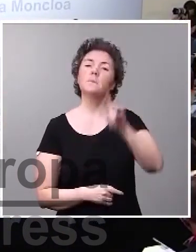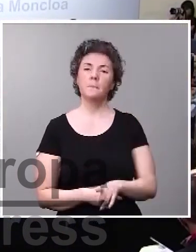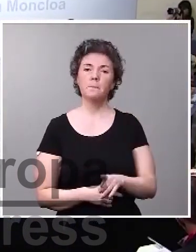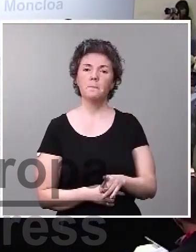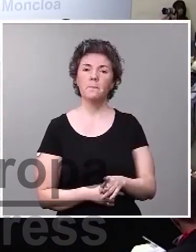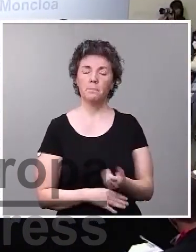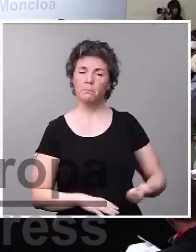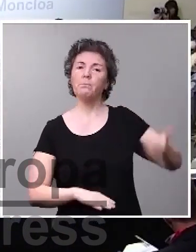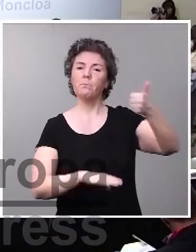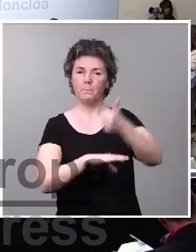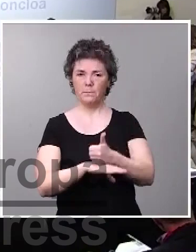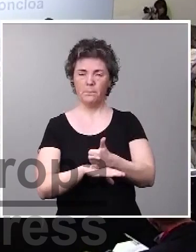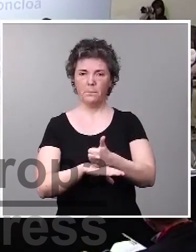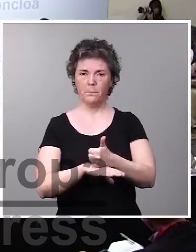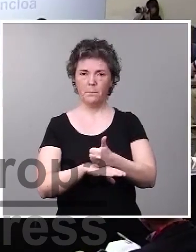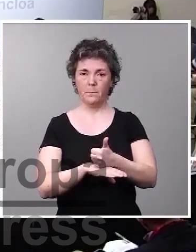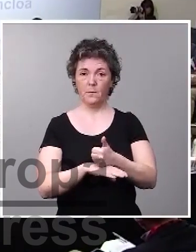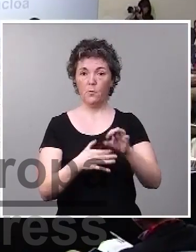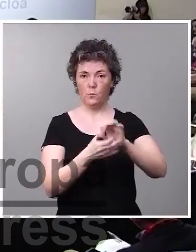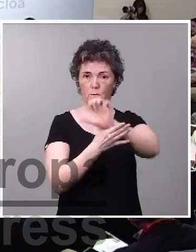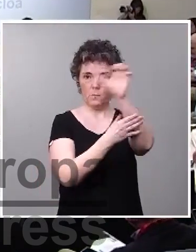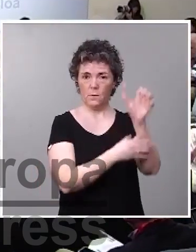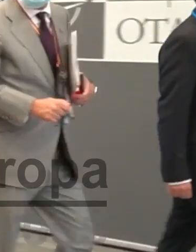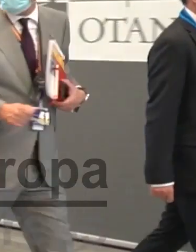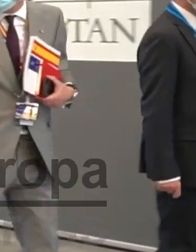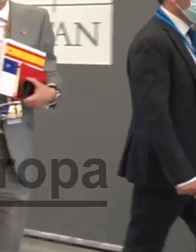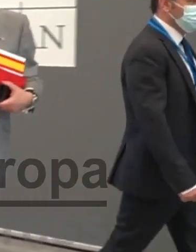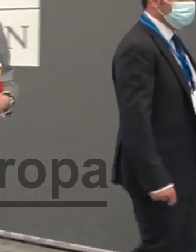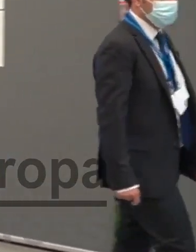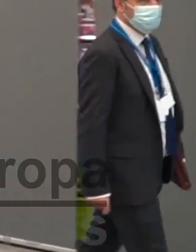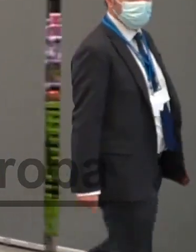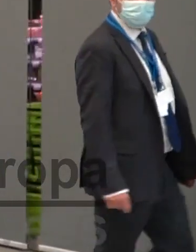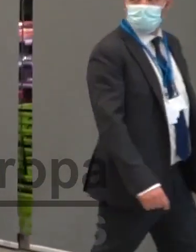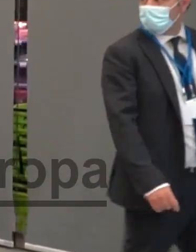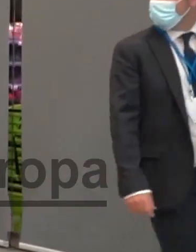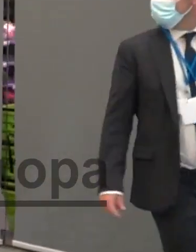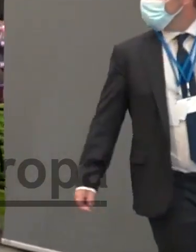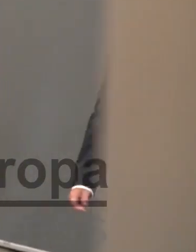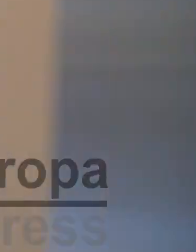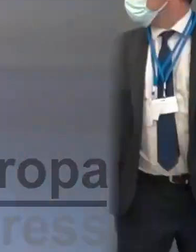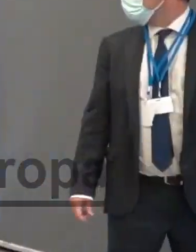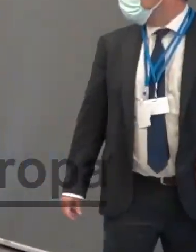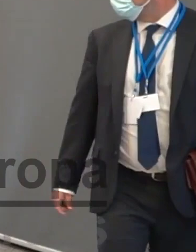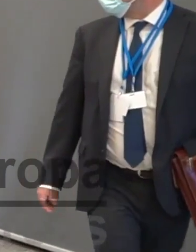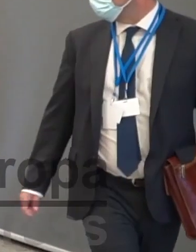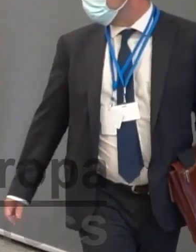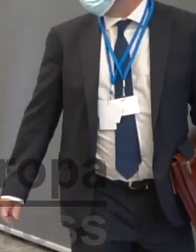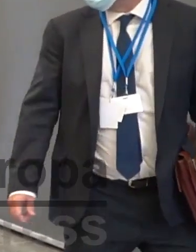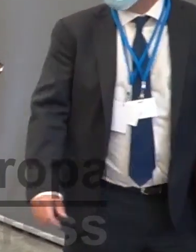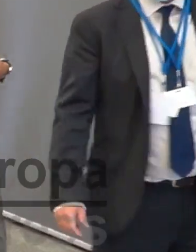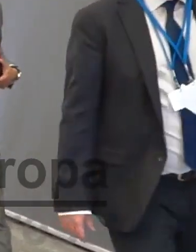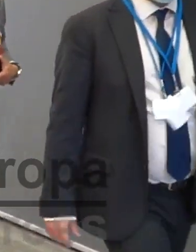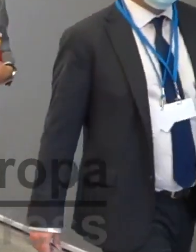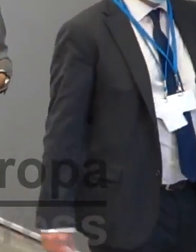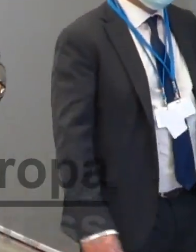y Mauritania, y allí el tema también se abordará específicamente. Por su parte, la ministra de Defensa, Margarita Robles, ha asegurado que